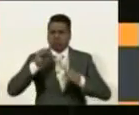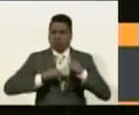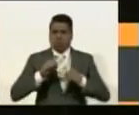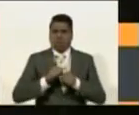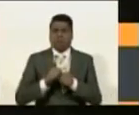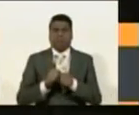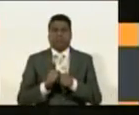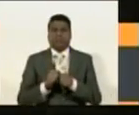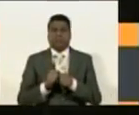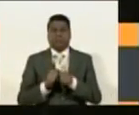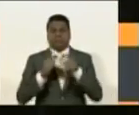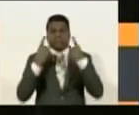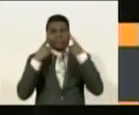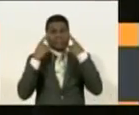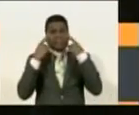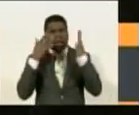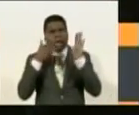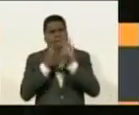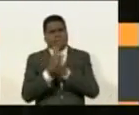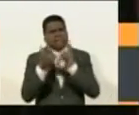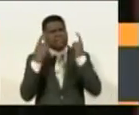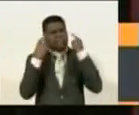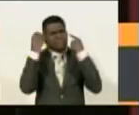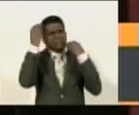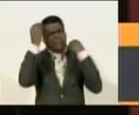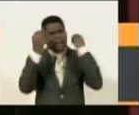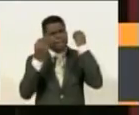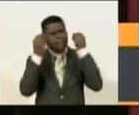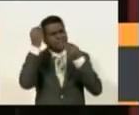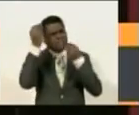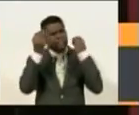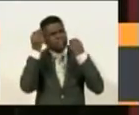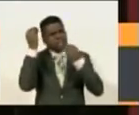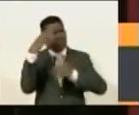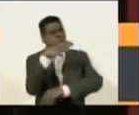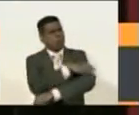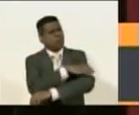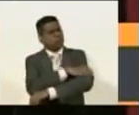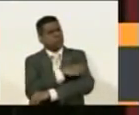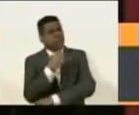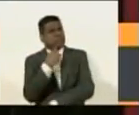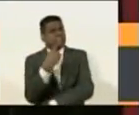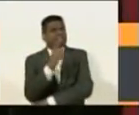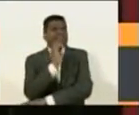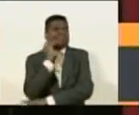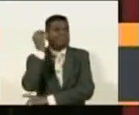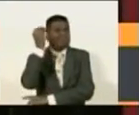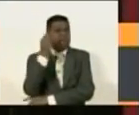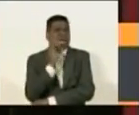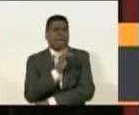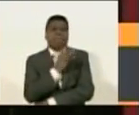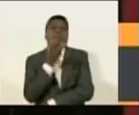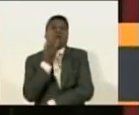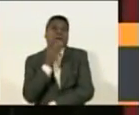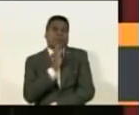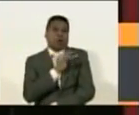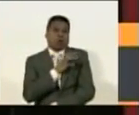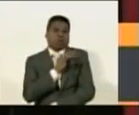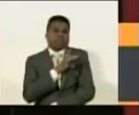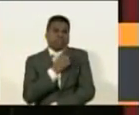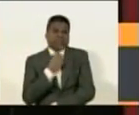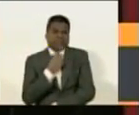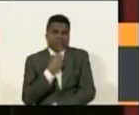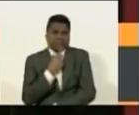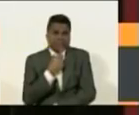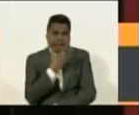la incertidumbre, porque la derecha no se ha pronunciado, no ha dicho nada. Salieron presidentes como la presidenta de Chile a criticar